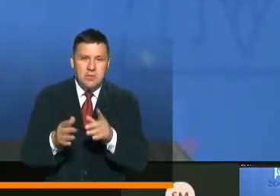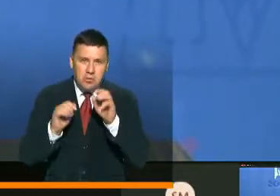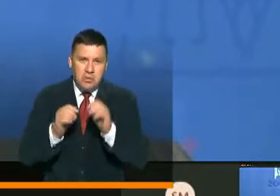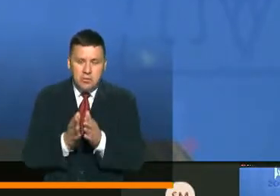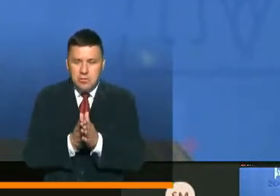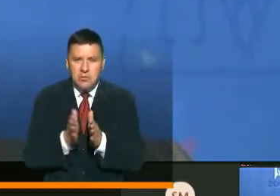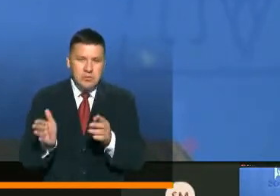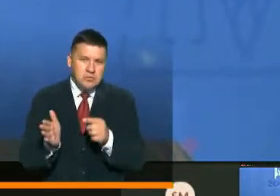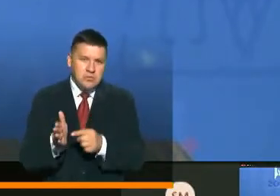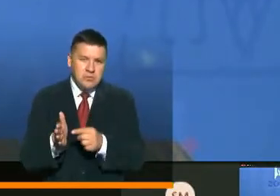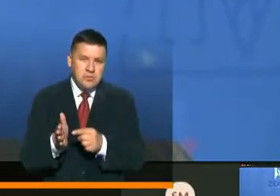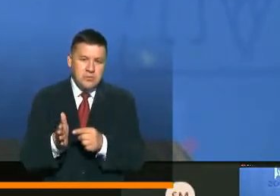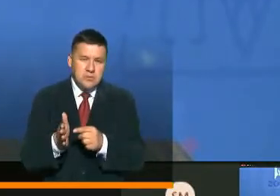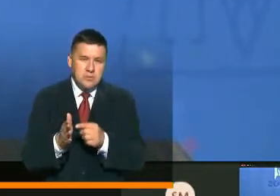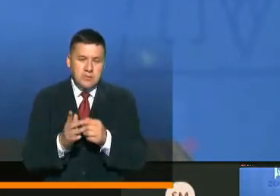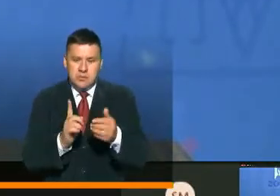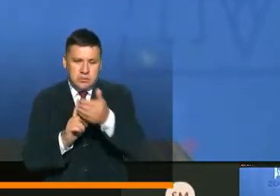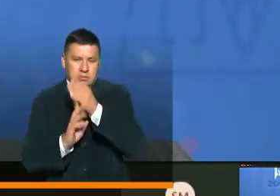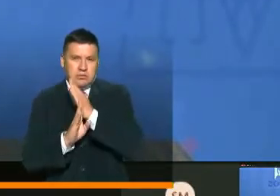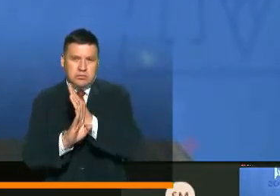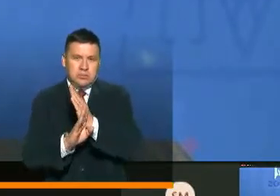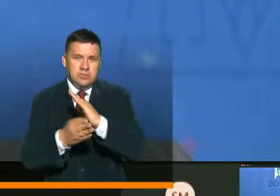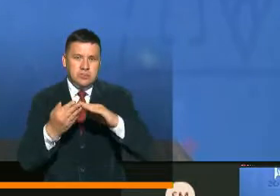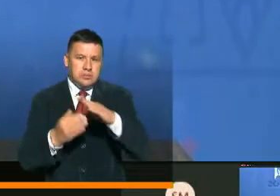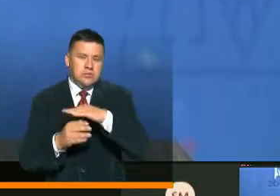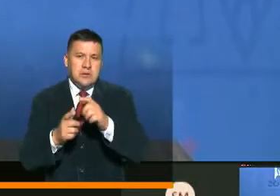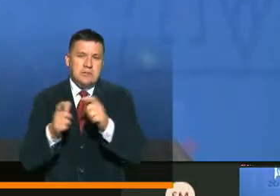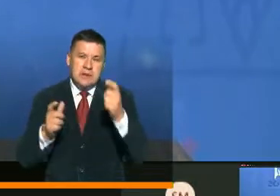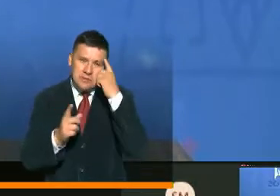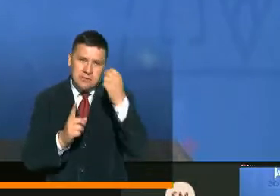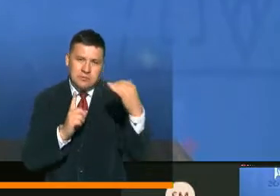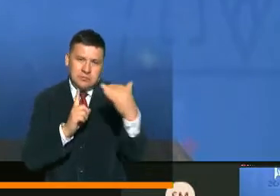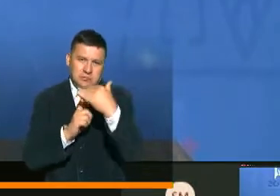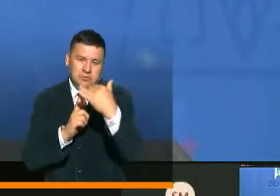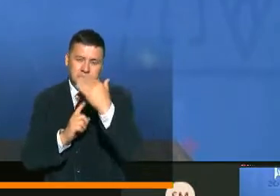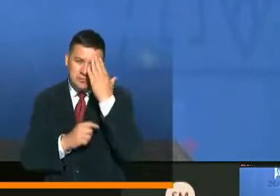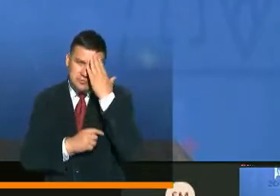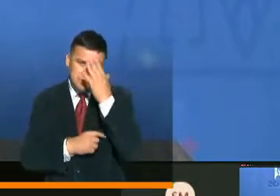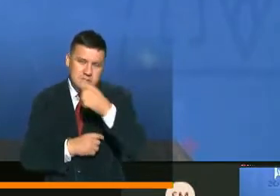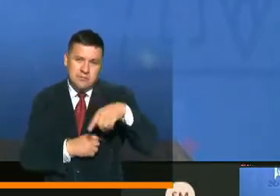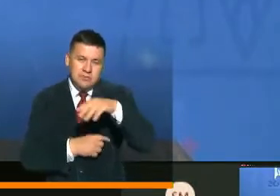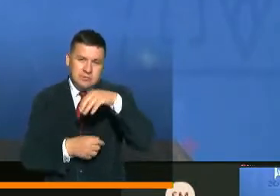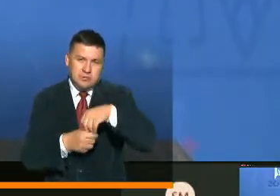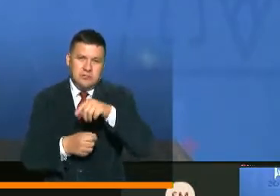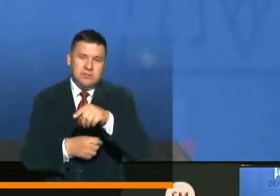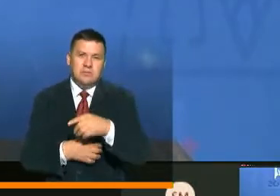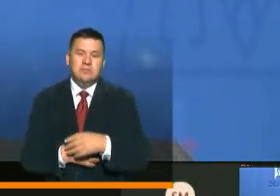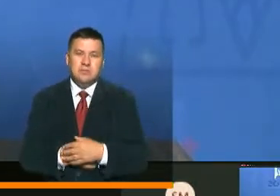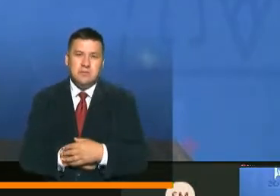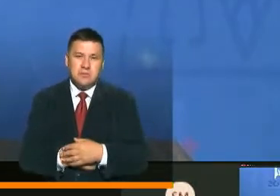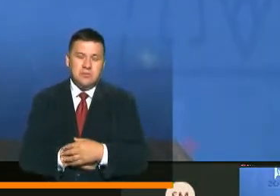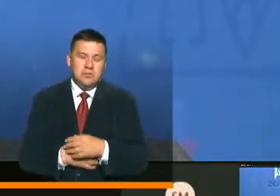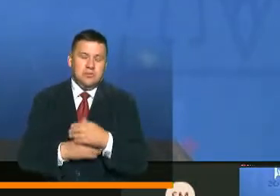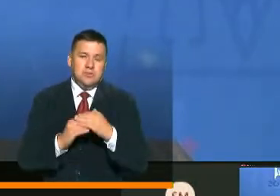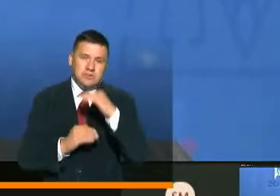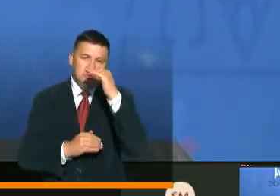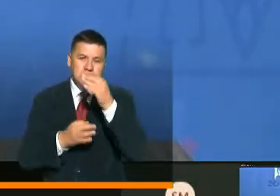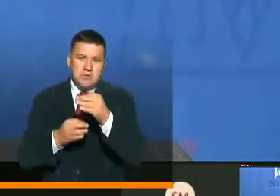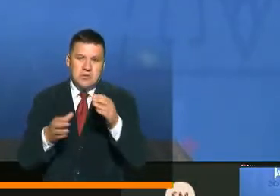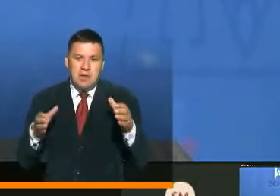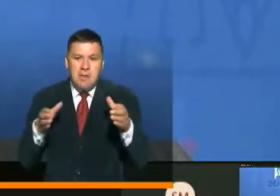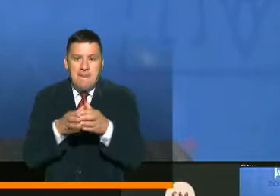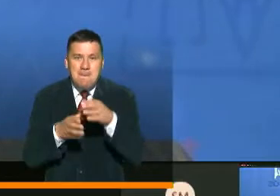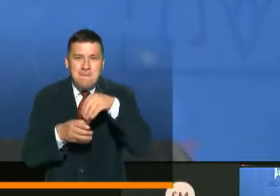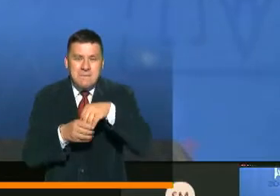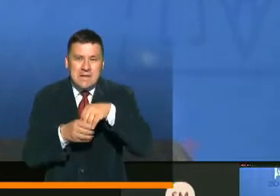poder proteger a esta población, que es la que tiene mayor riesgo, dado que se encuentran usualmente confinados dentro